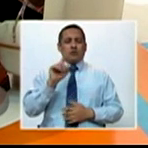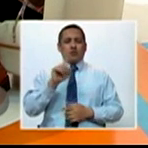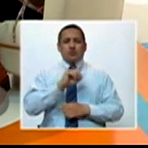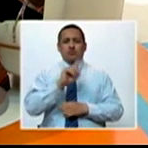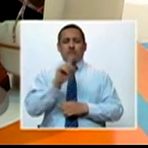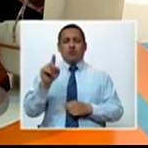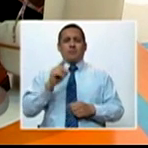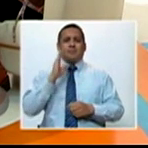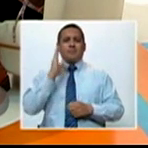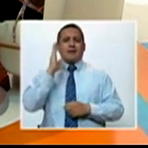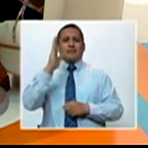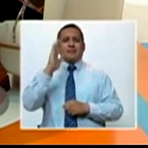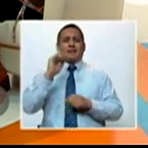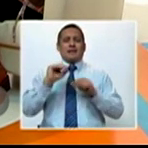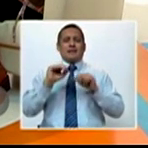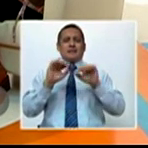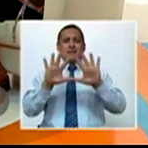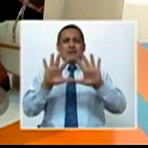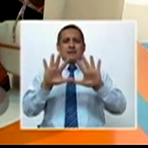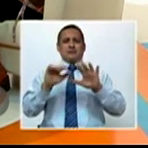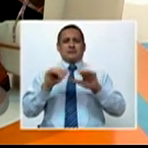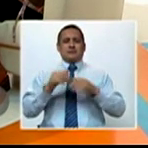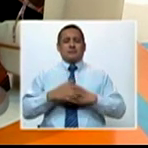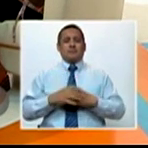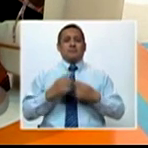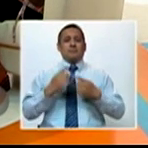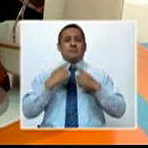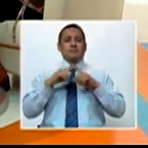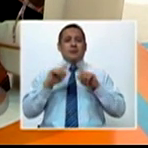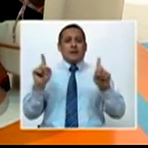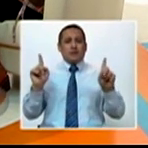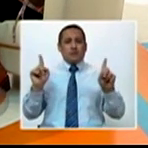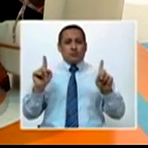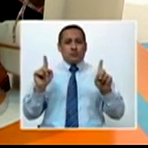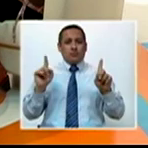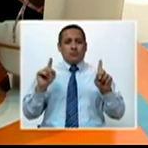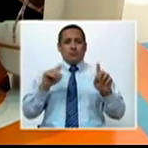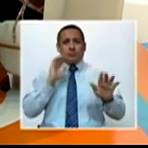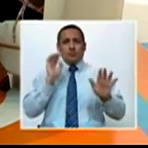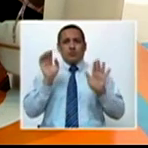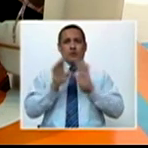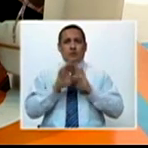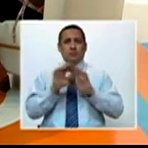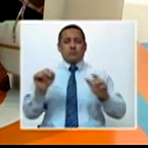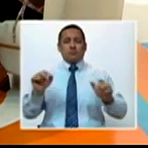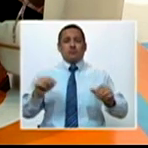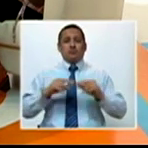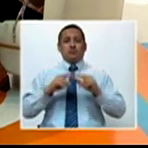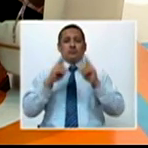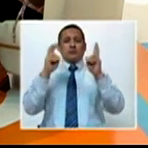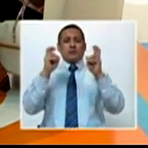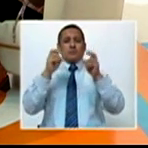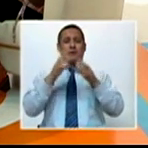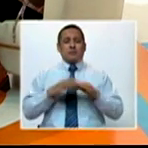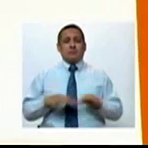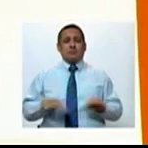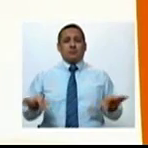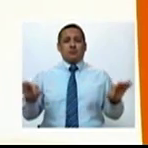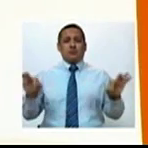debiera ponerle 10. Ya. ¿No? Pero hay un matiz